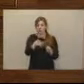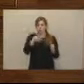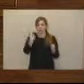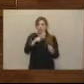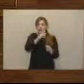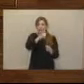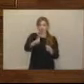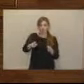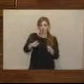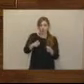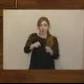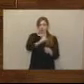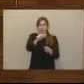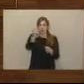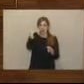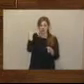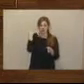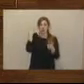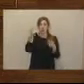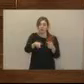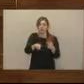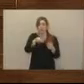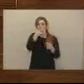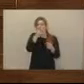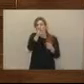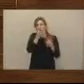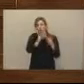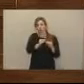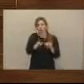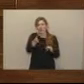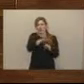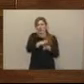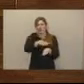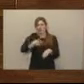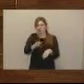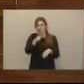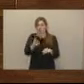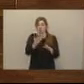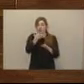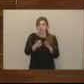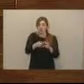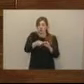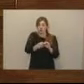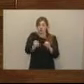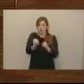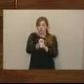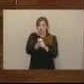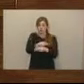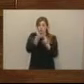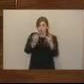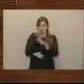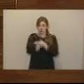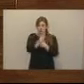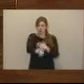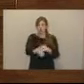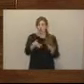advertí la semana pasada. Y no quieran tapar sus vergüenzas, que si no se crean más puestos públicos de trabajo, es precisamente por las